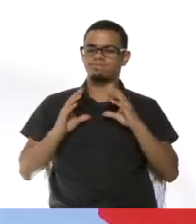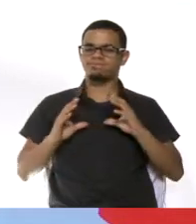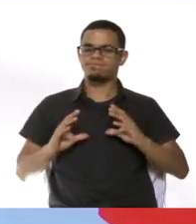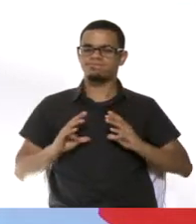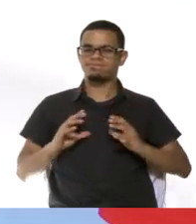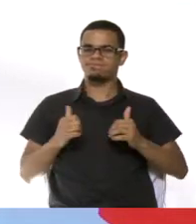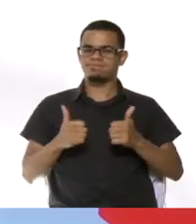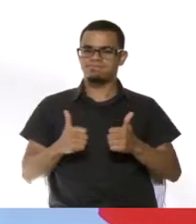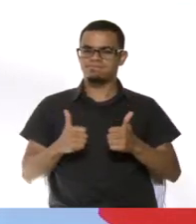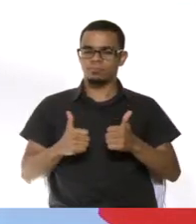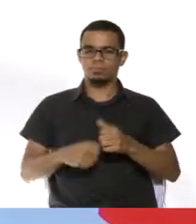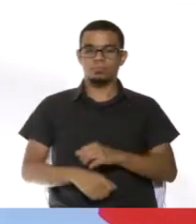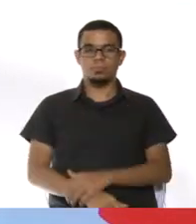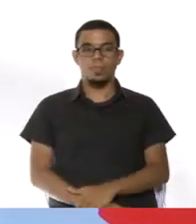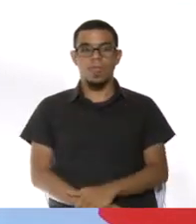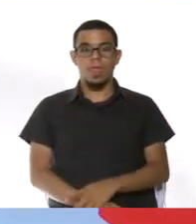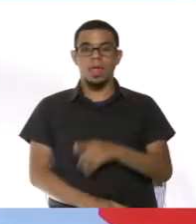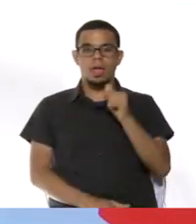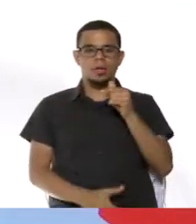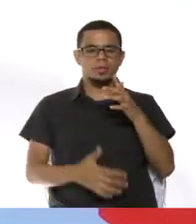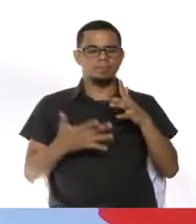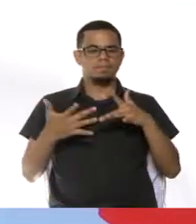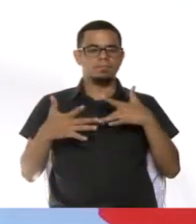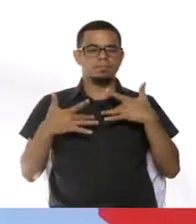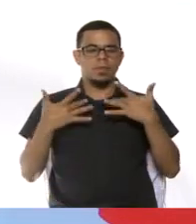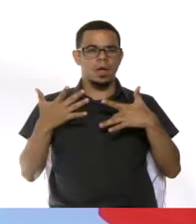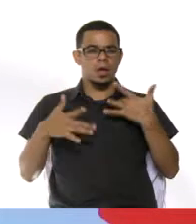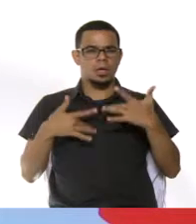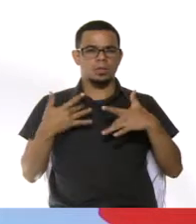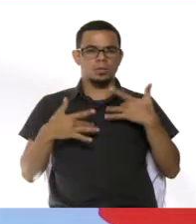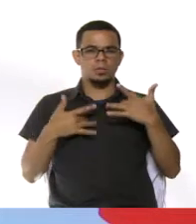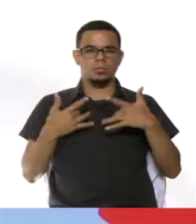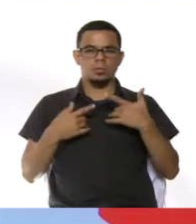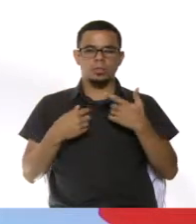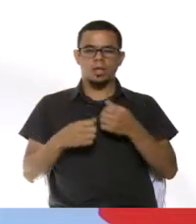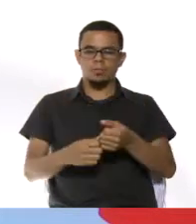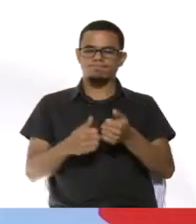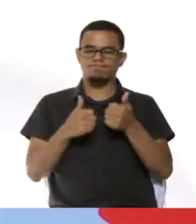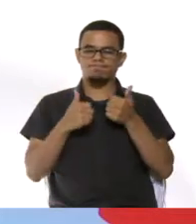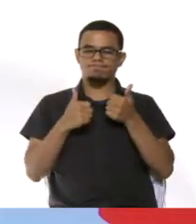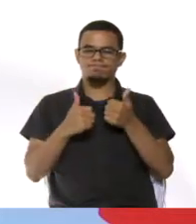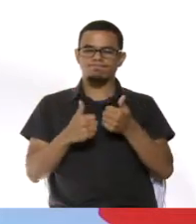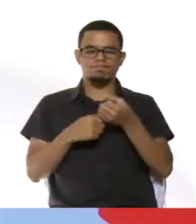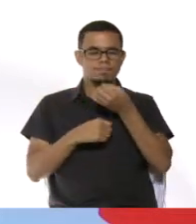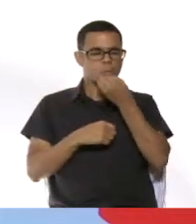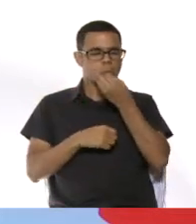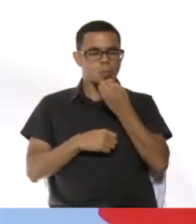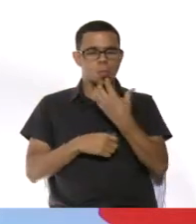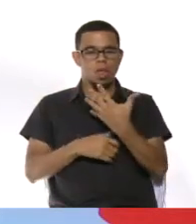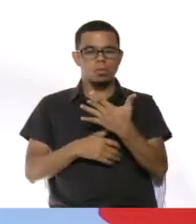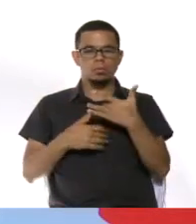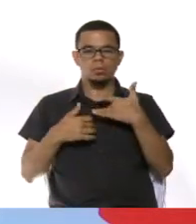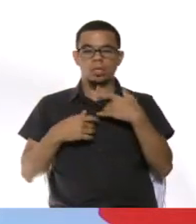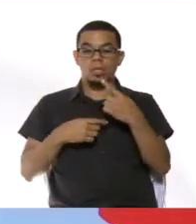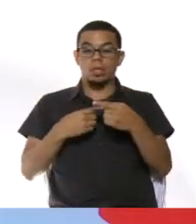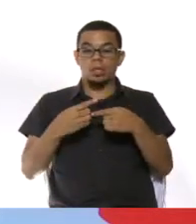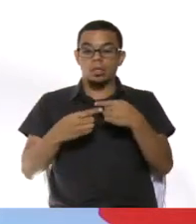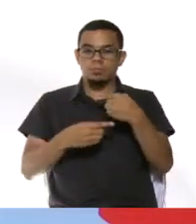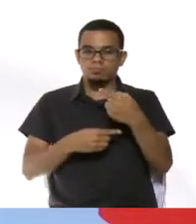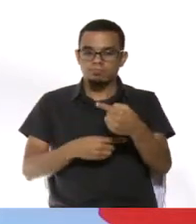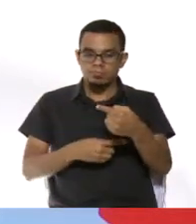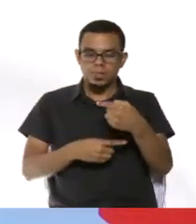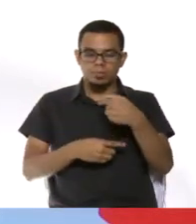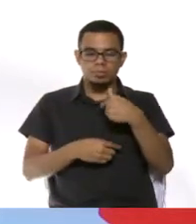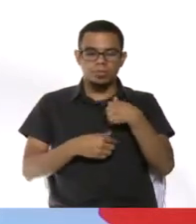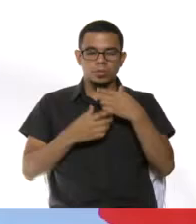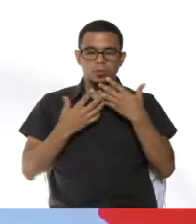cuerpo. Esta actividad es súper divertida para nuestros niños porque después quedan relajados y